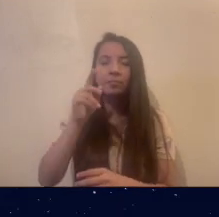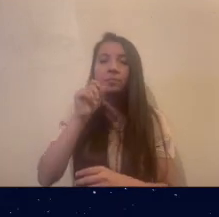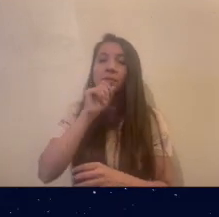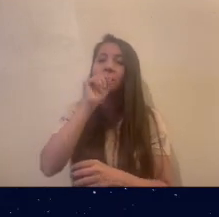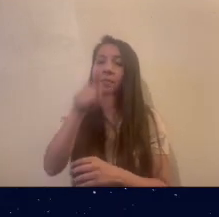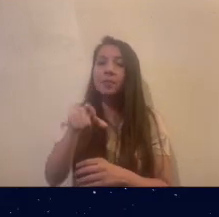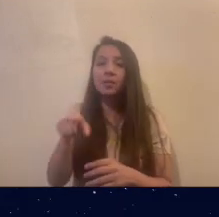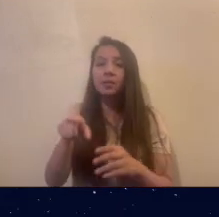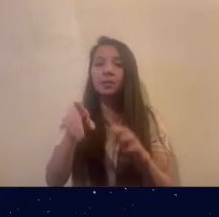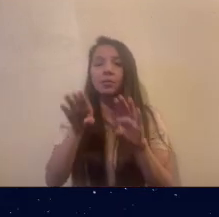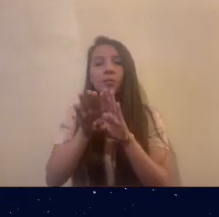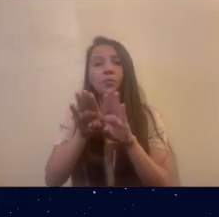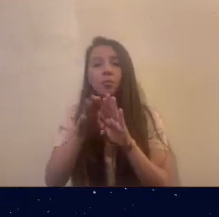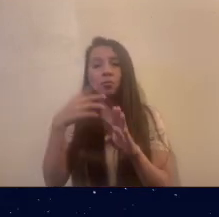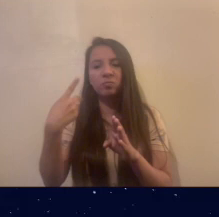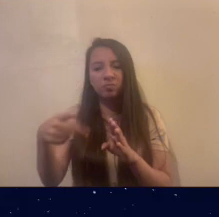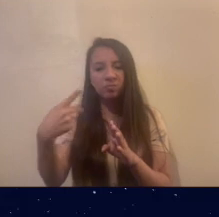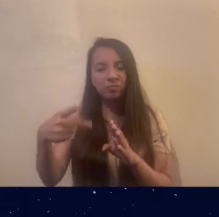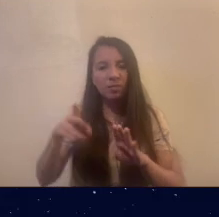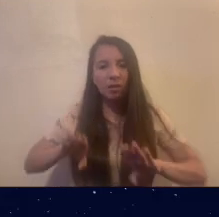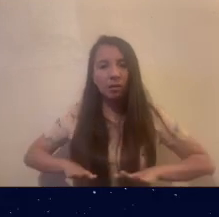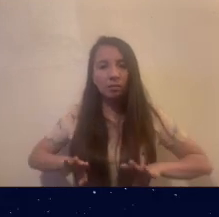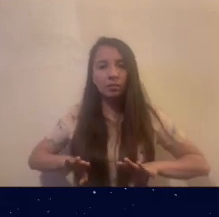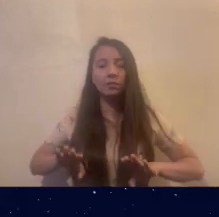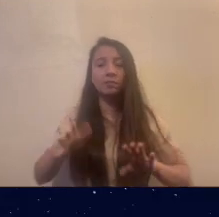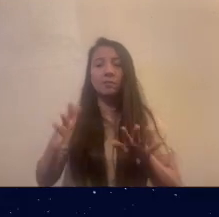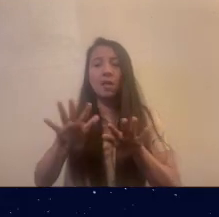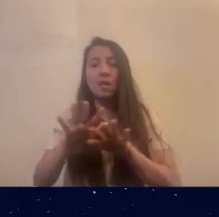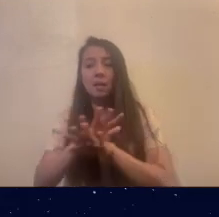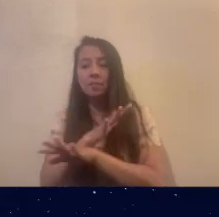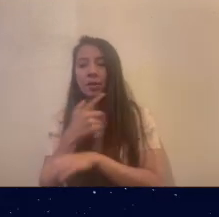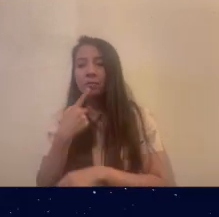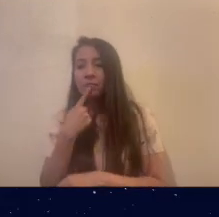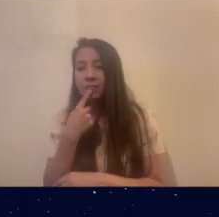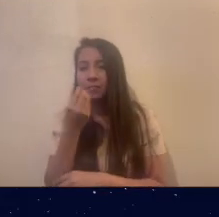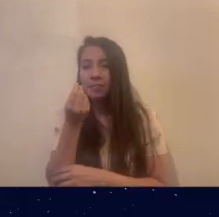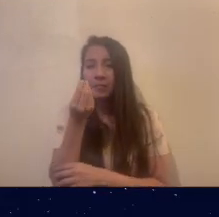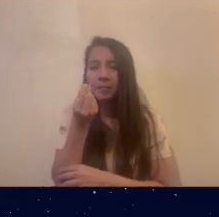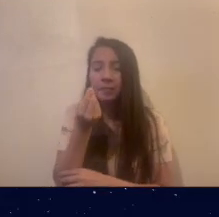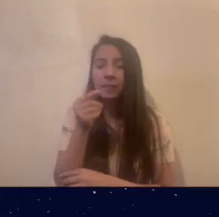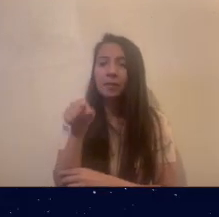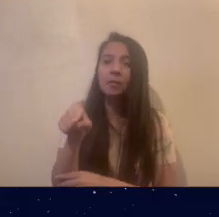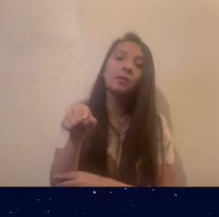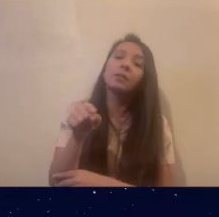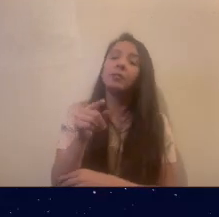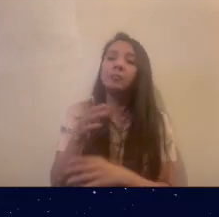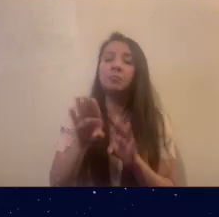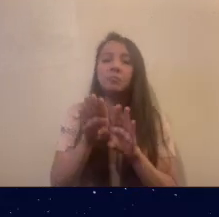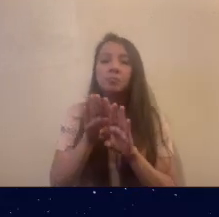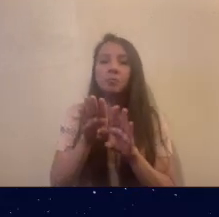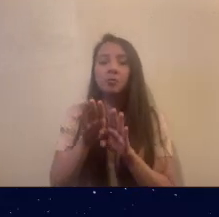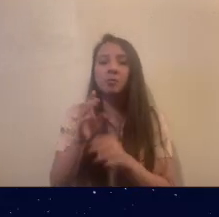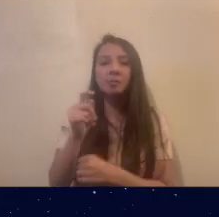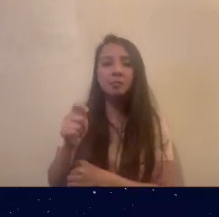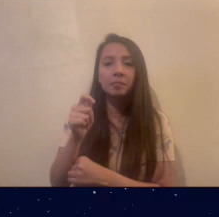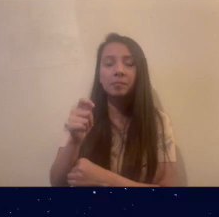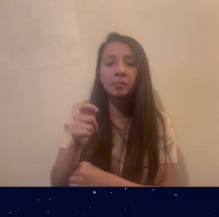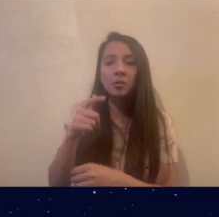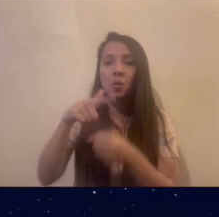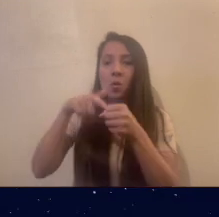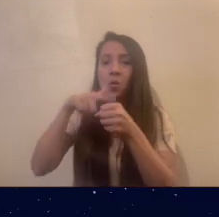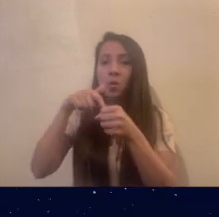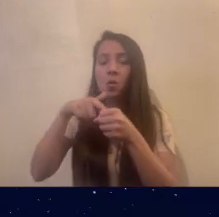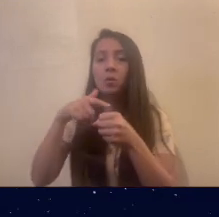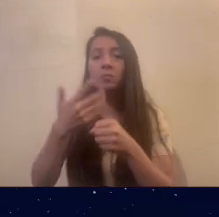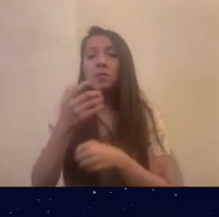ejemplo, las características organolépticas, porque aparentemente habría cambios en el sabor, en la textura, y cómo Los eso, colores.